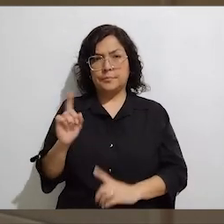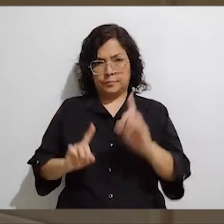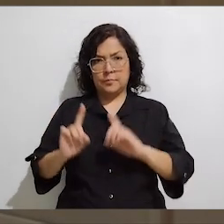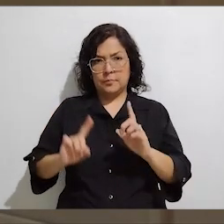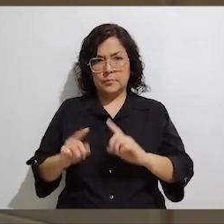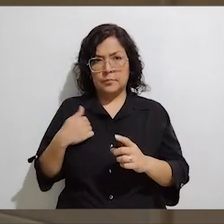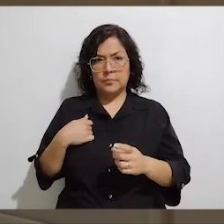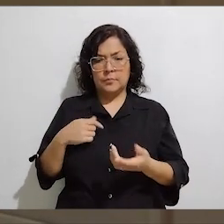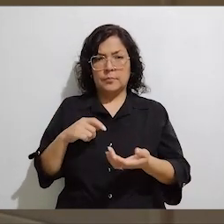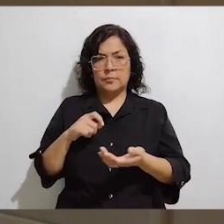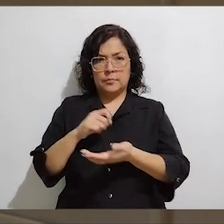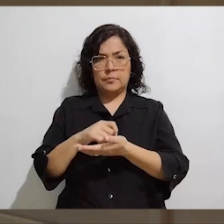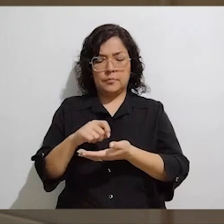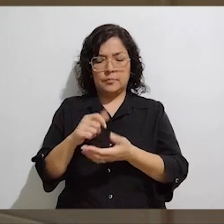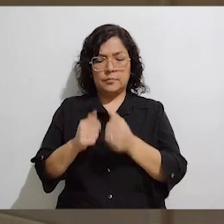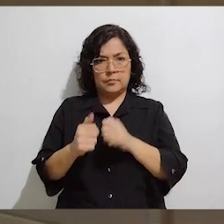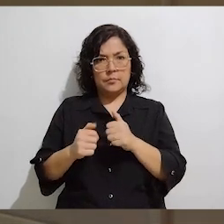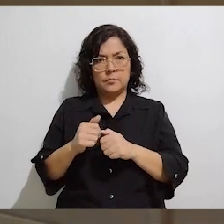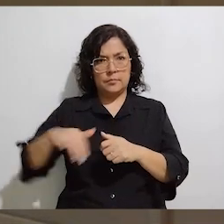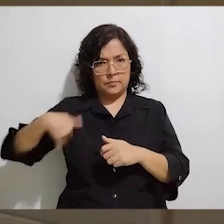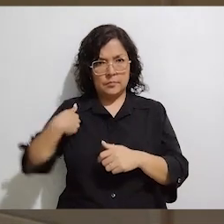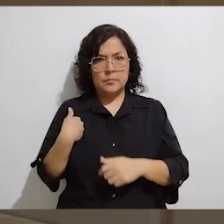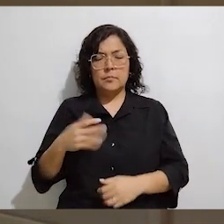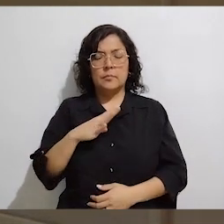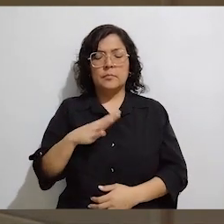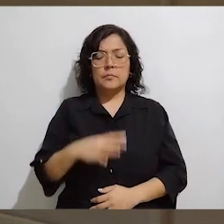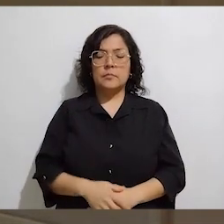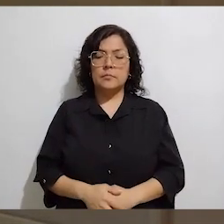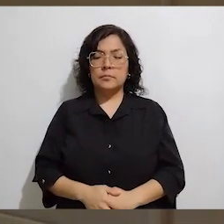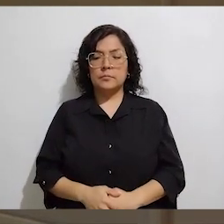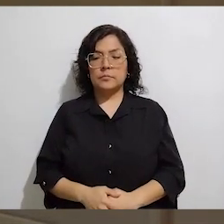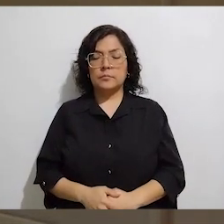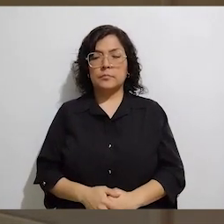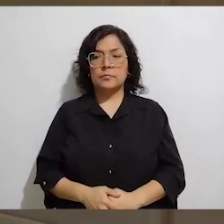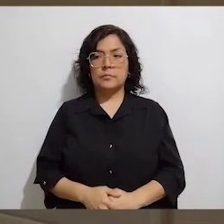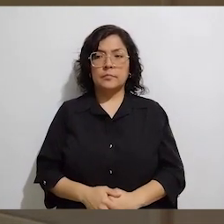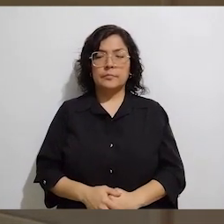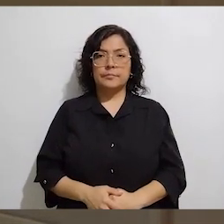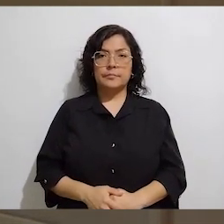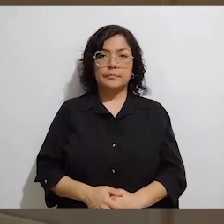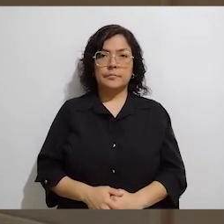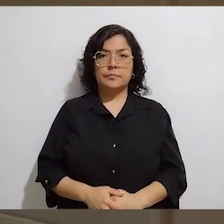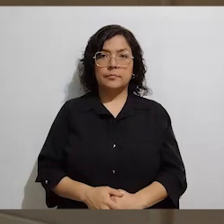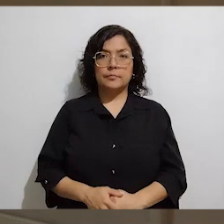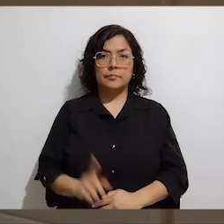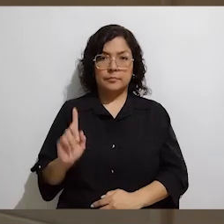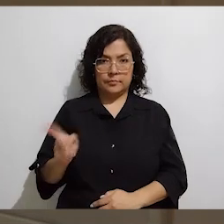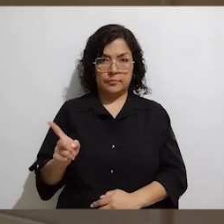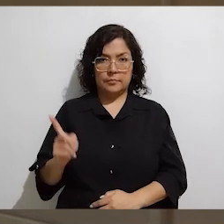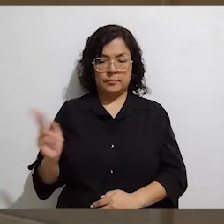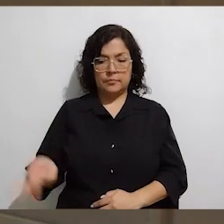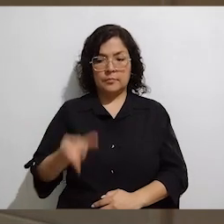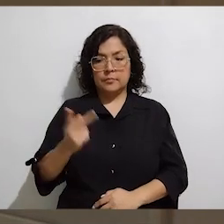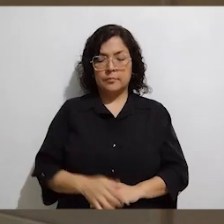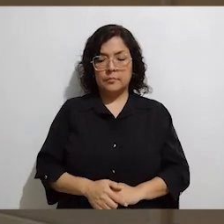han hecho favor en estas reuniones de preguntarnos. Nos han dicho que si la